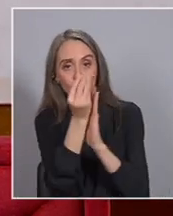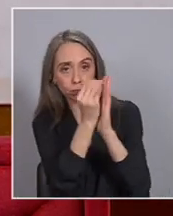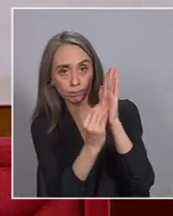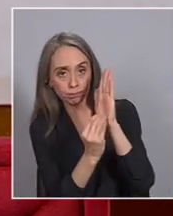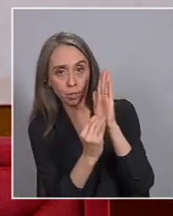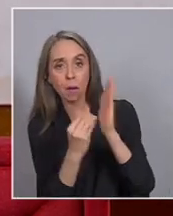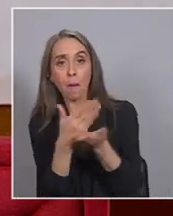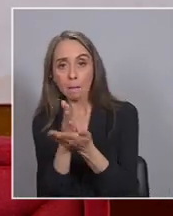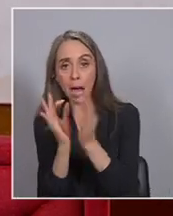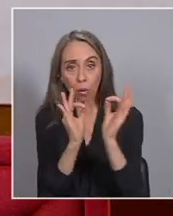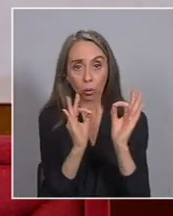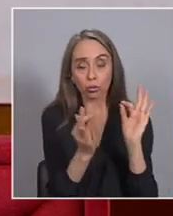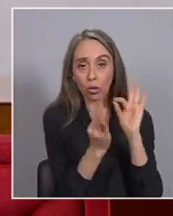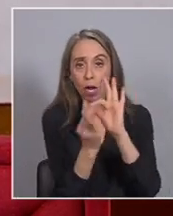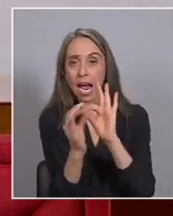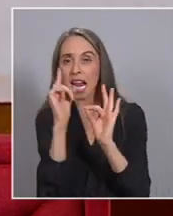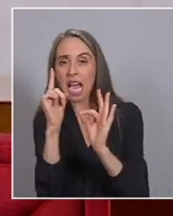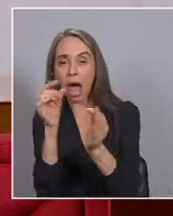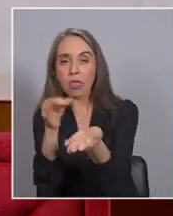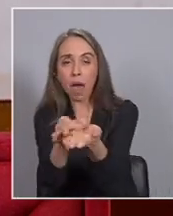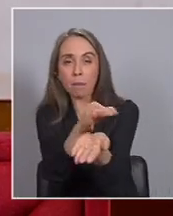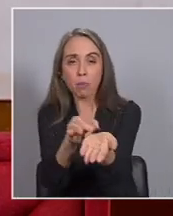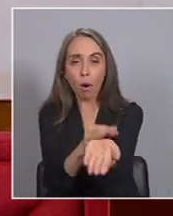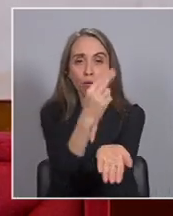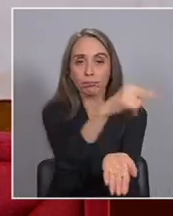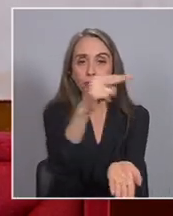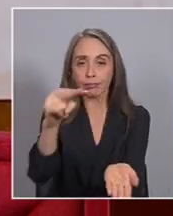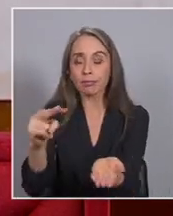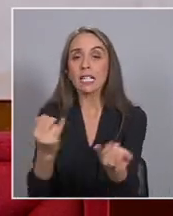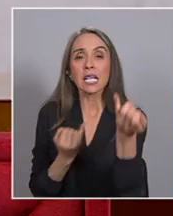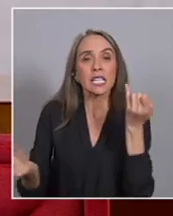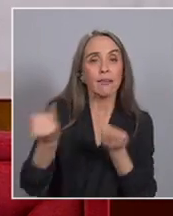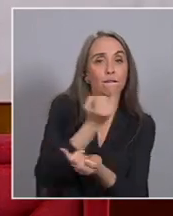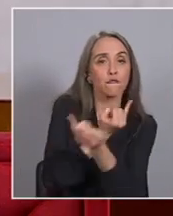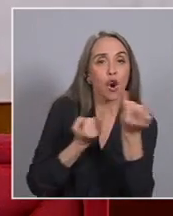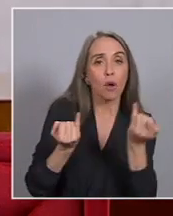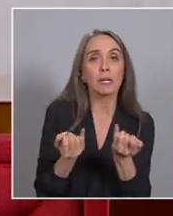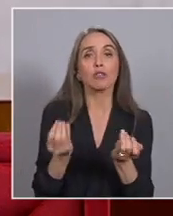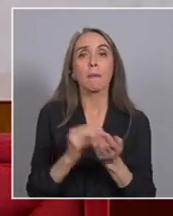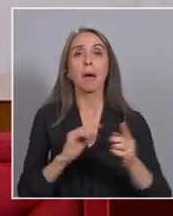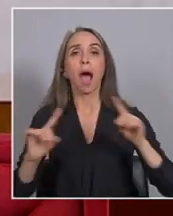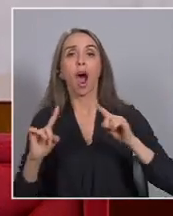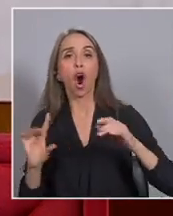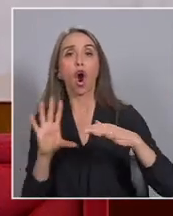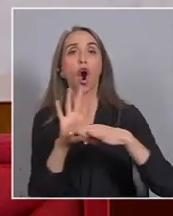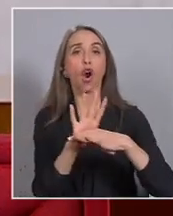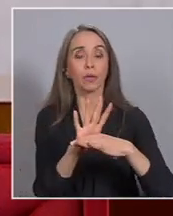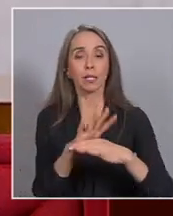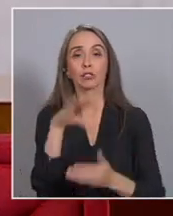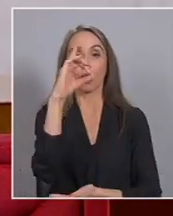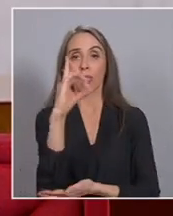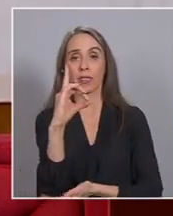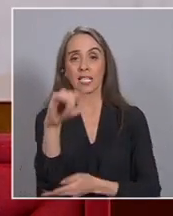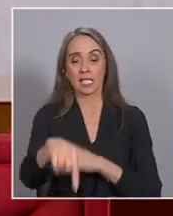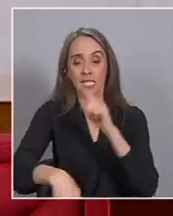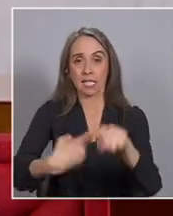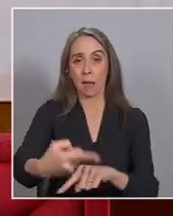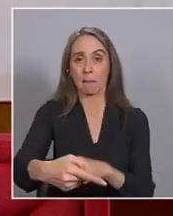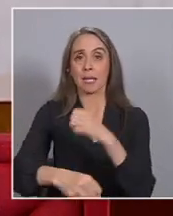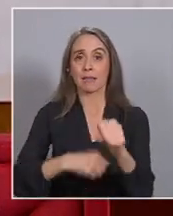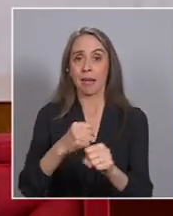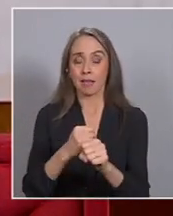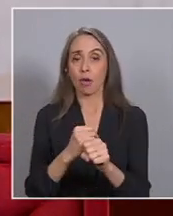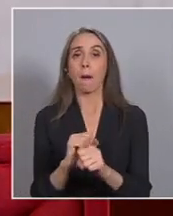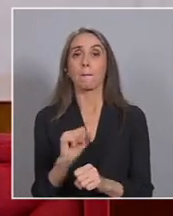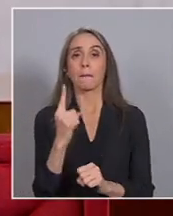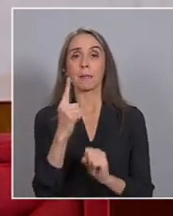estrategias conjuntas pertinentes para cada territorio, compartir información y aumentar la coordinación. Además, en diciembre de este año